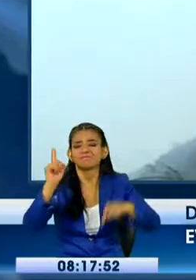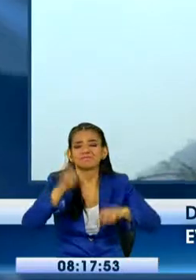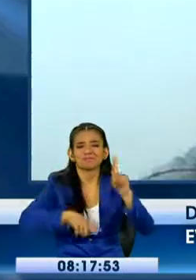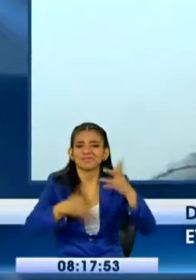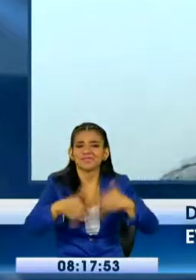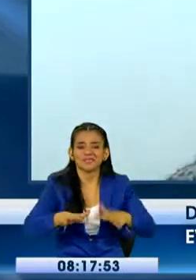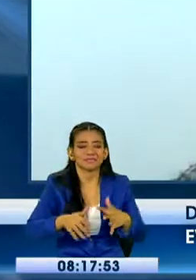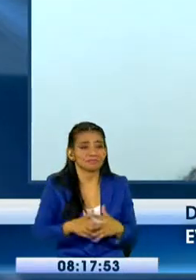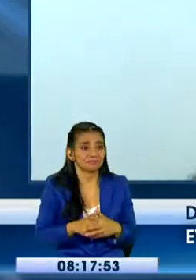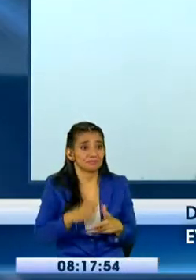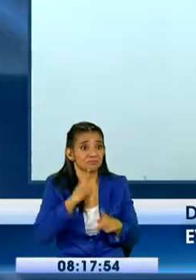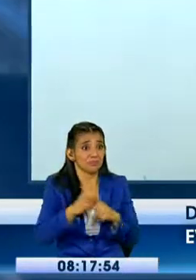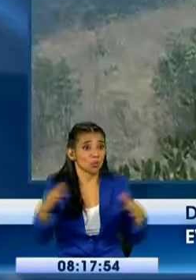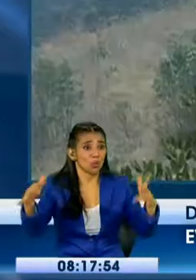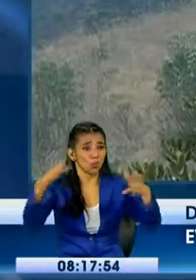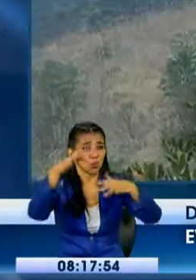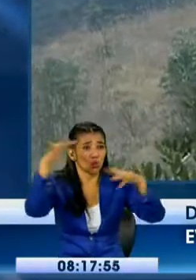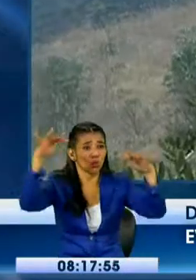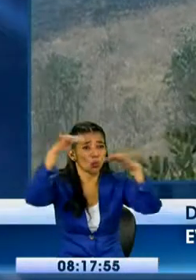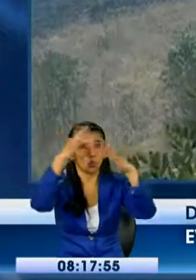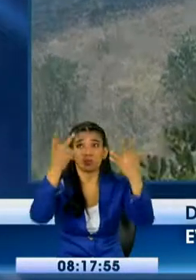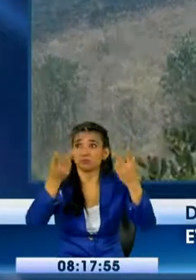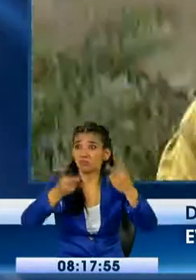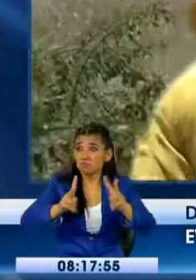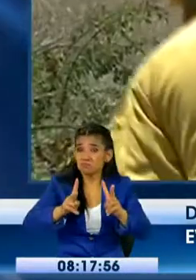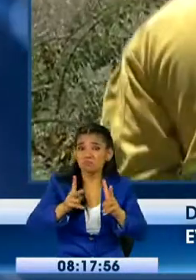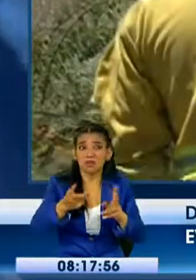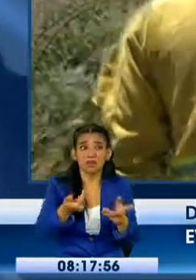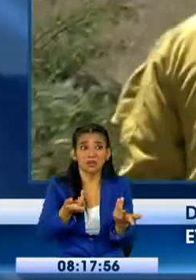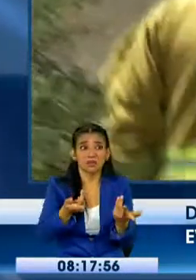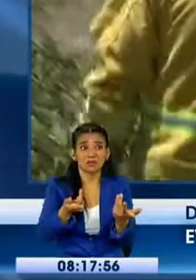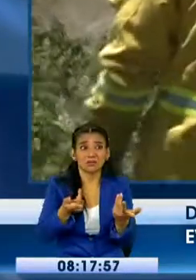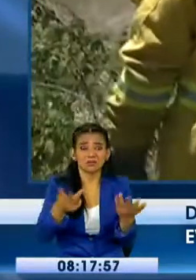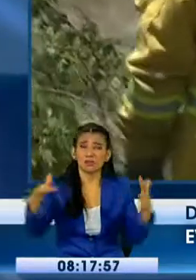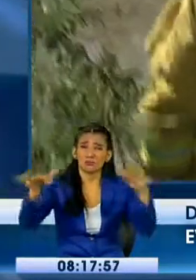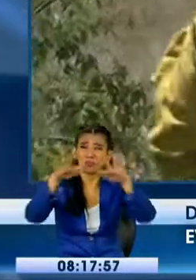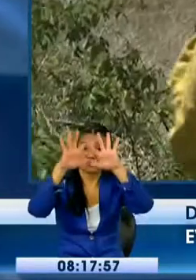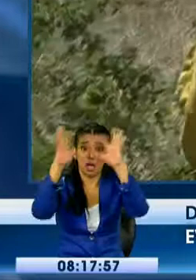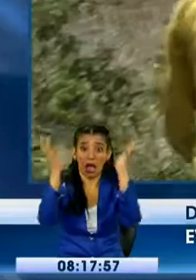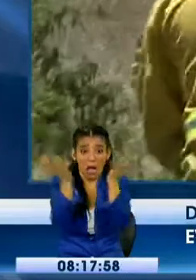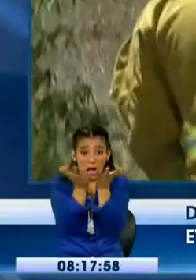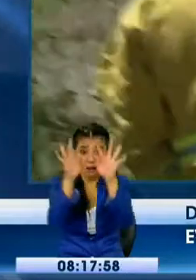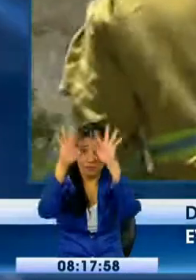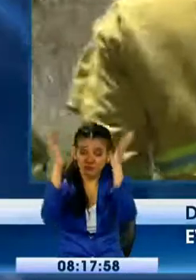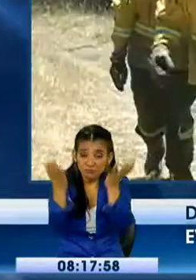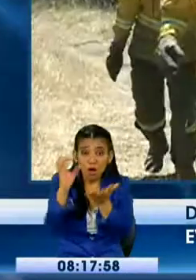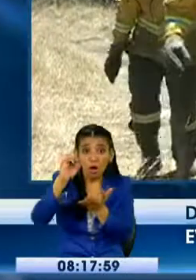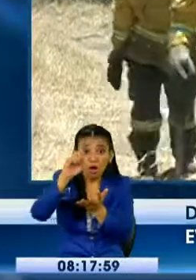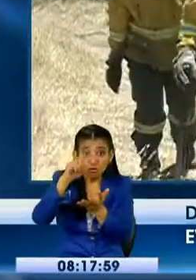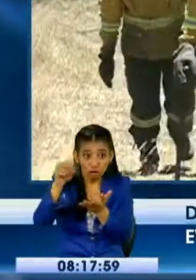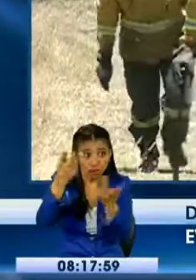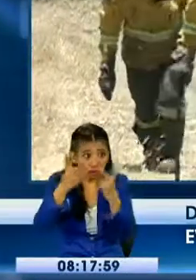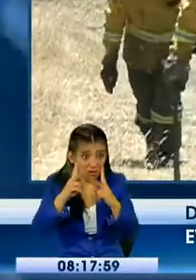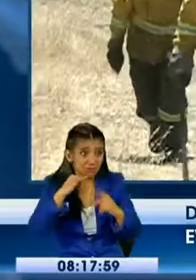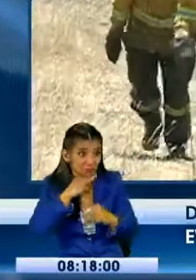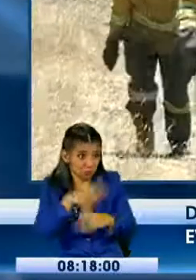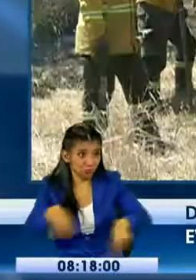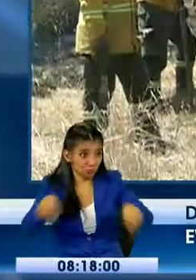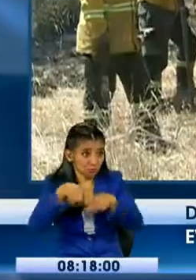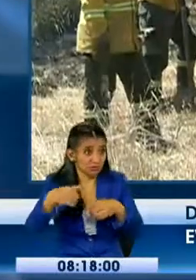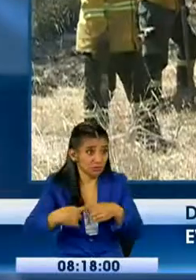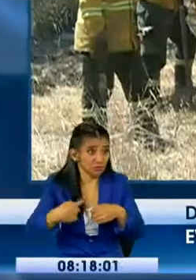nosotros. Y es que este humo, comandante, también afecta, tengo entendido, a la capa de ozono, es contaminación para la ciudad. Por supuesto, y